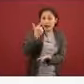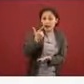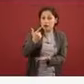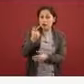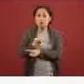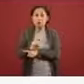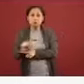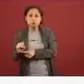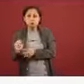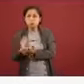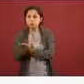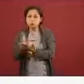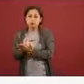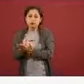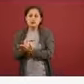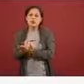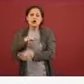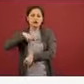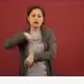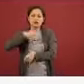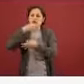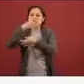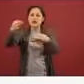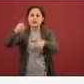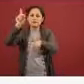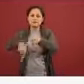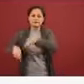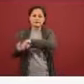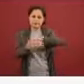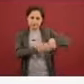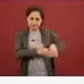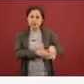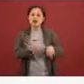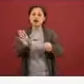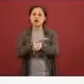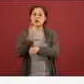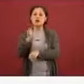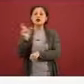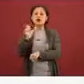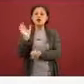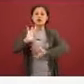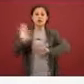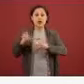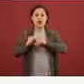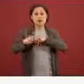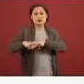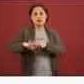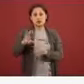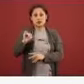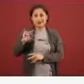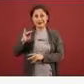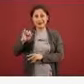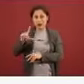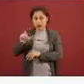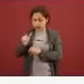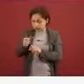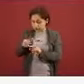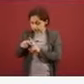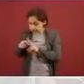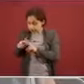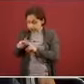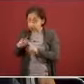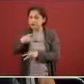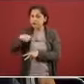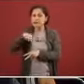de leves, y dejamos muy claro por qué lo hicimos, porque en el momento en que entró la vigilancia centinela, sabemos, estamos perfectamente